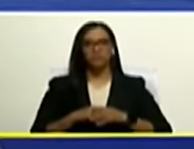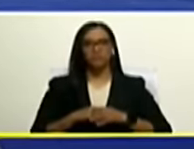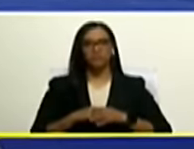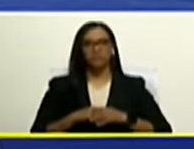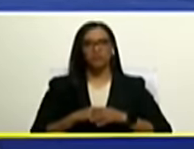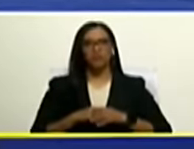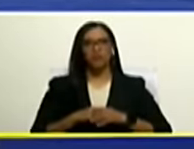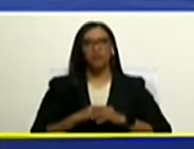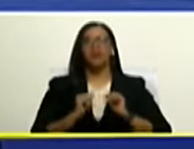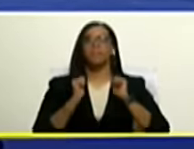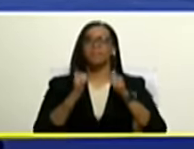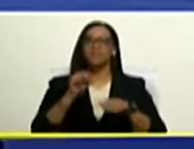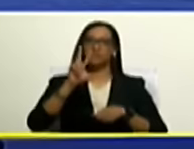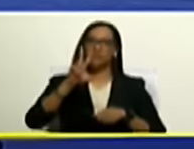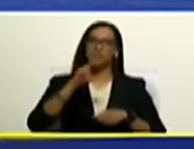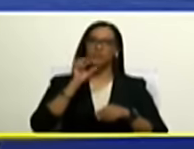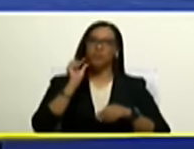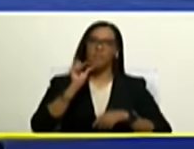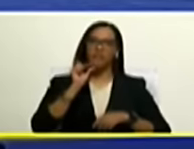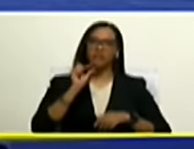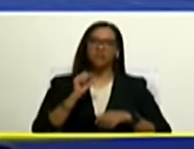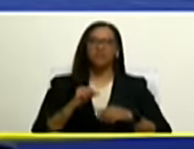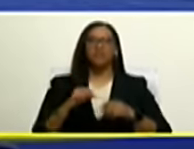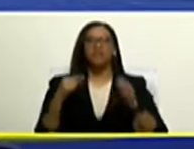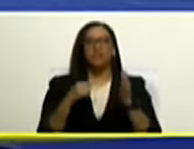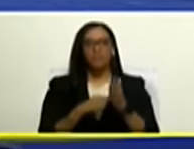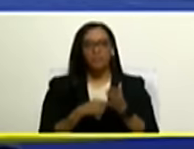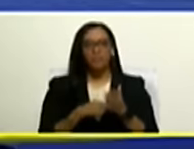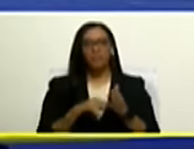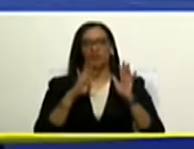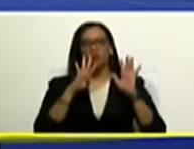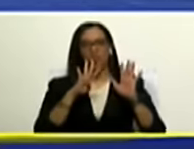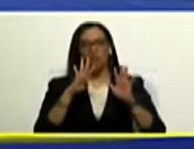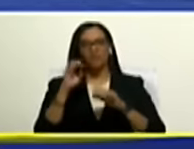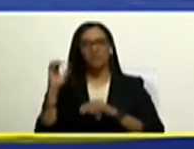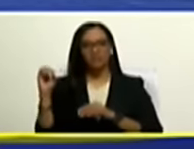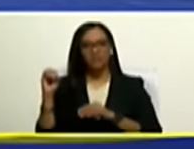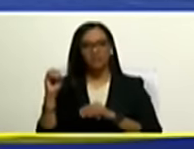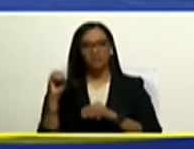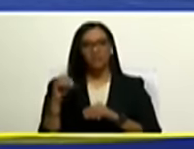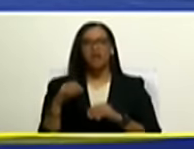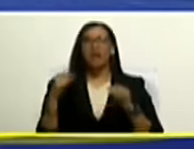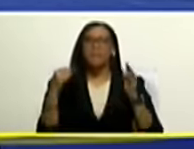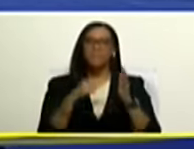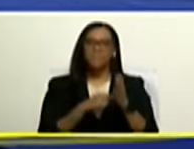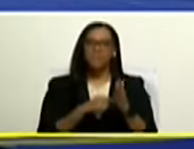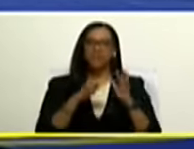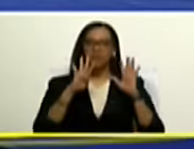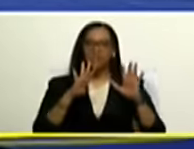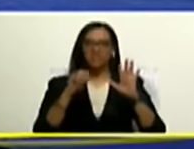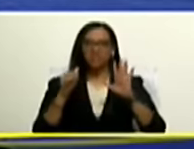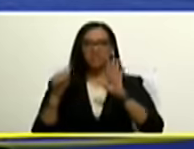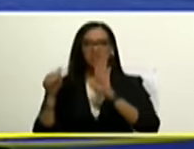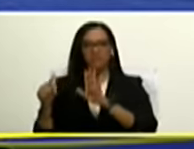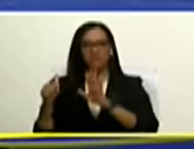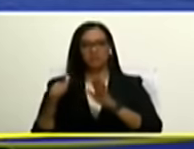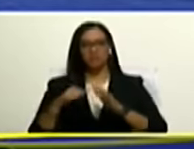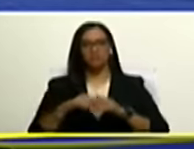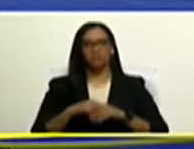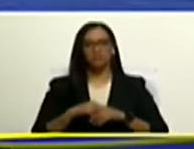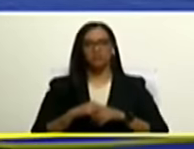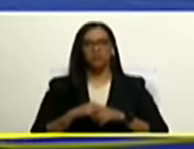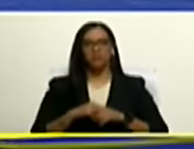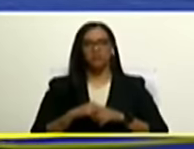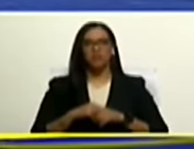Luego empieza un tercer momento, que es de 1900 a 1966.